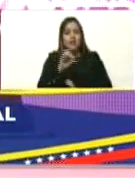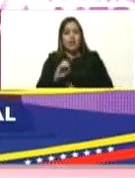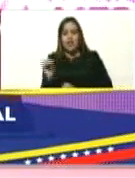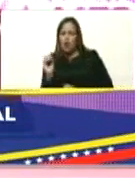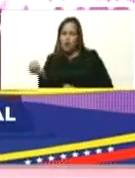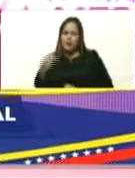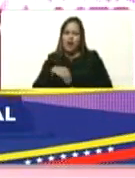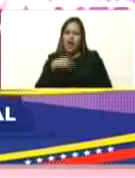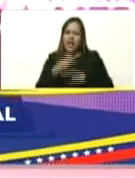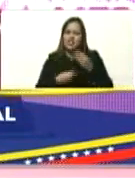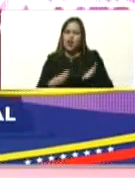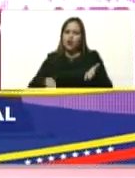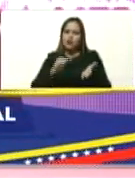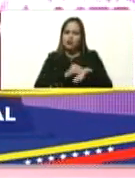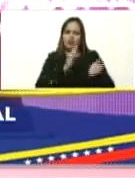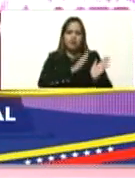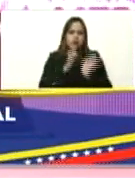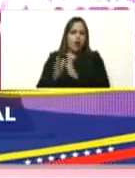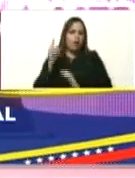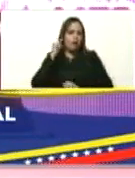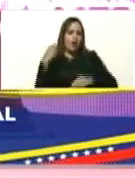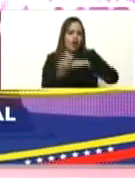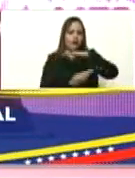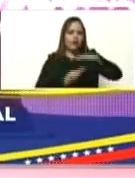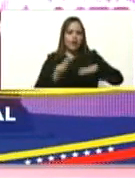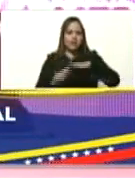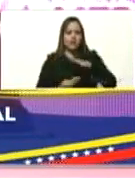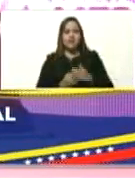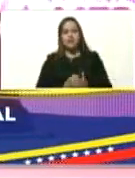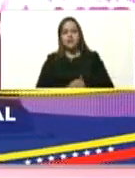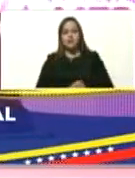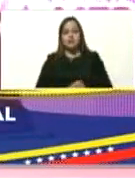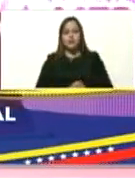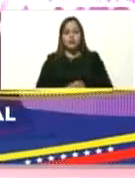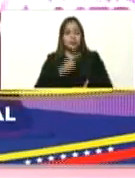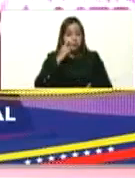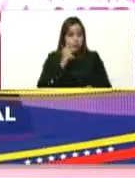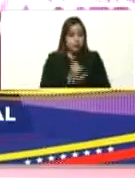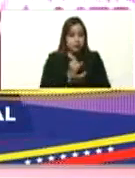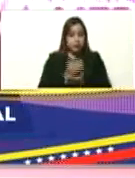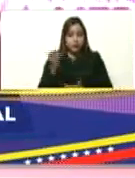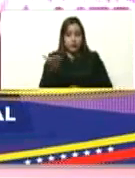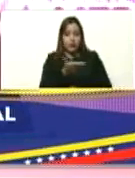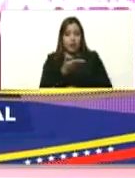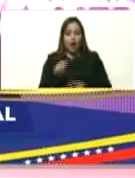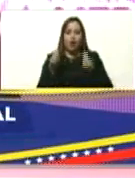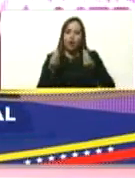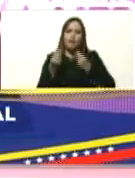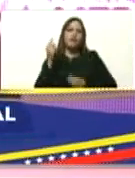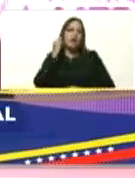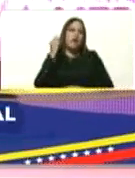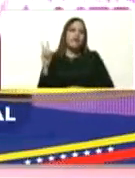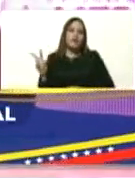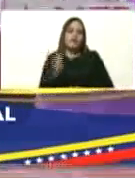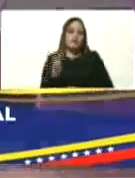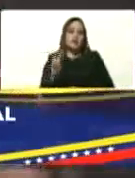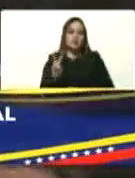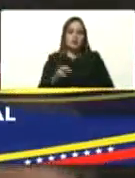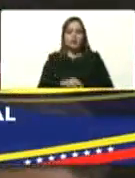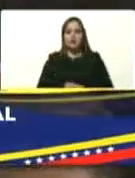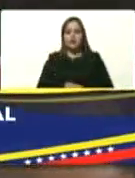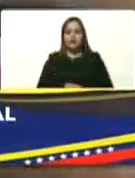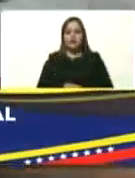Rehacer la organización feminista de base. Fíjense ustedes cómo la mujer venezolana,